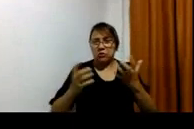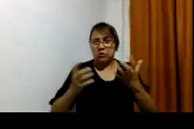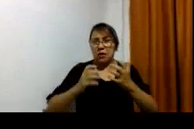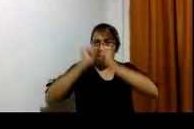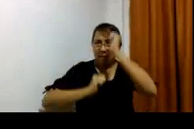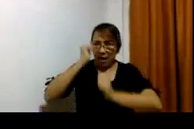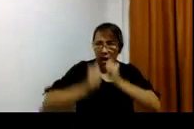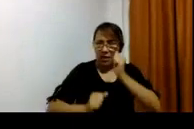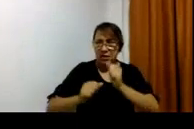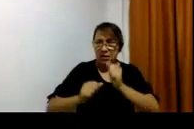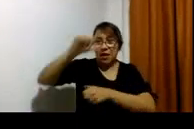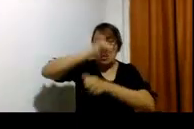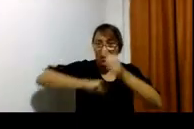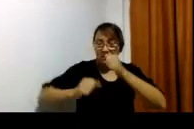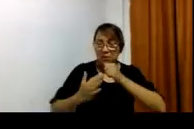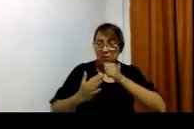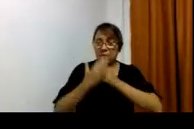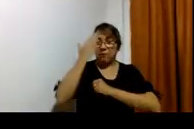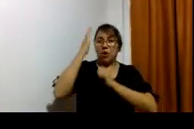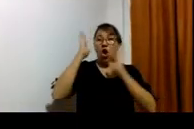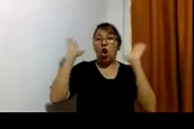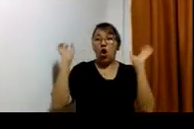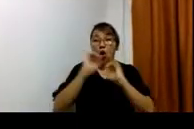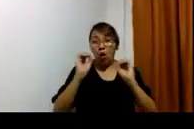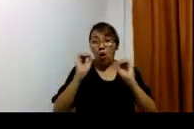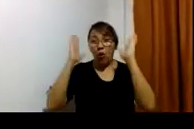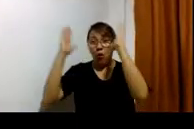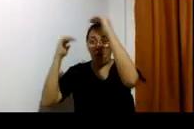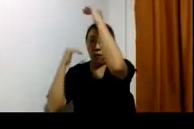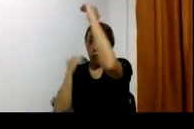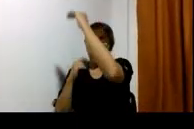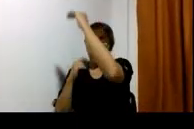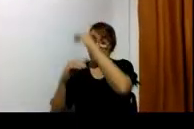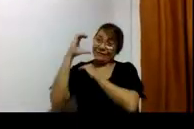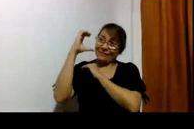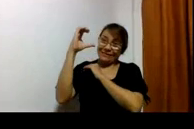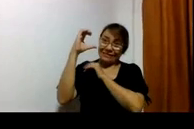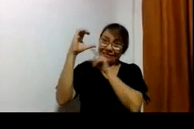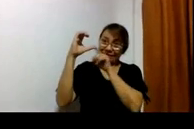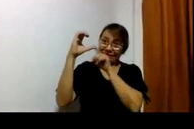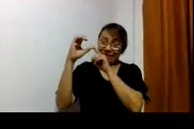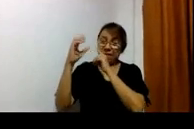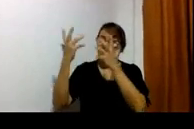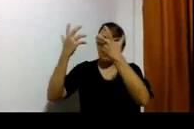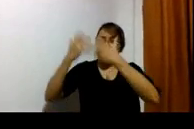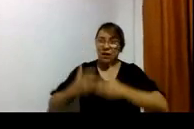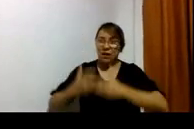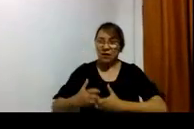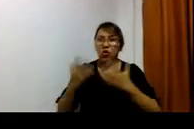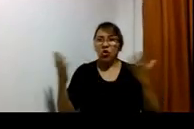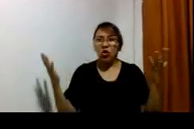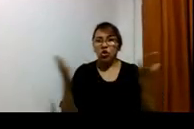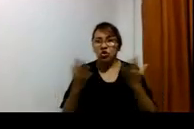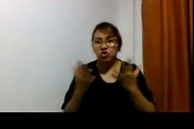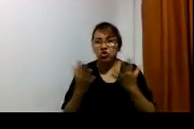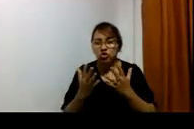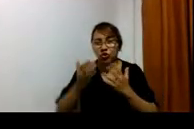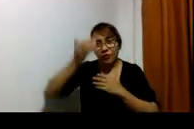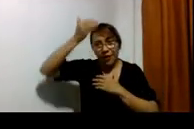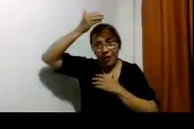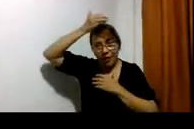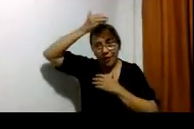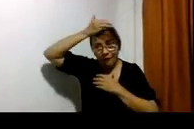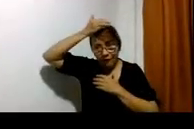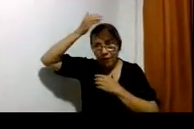contacto con químicos, o el botiquín tipo C es el que ya se crea de una forma más institucional, como sería la zona de la enfermería